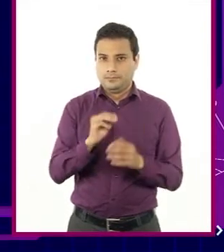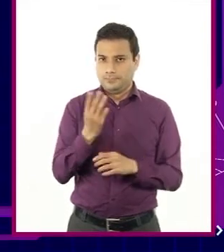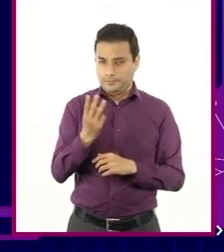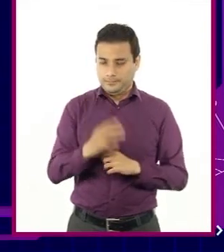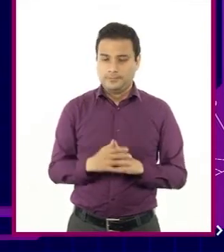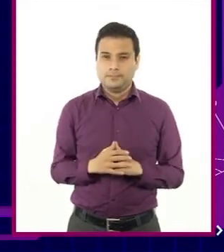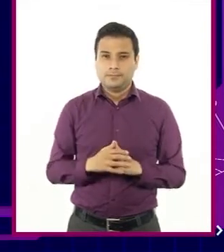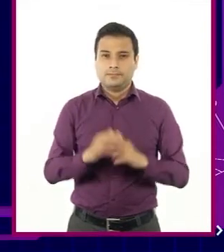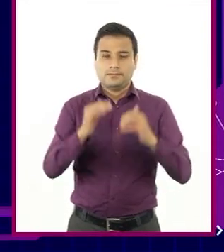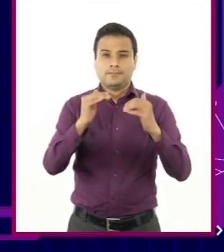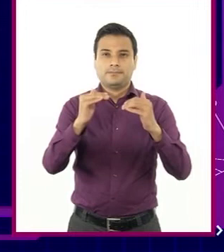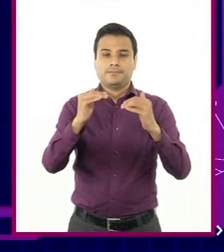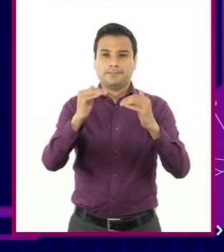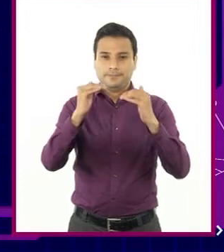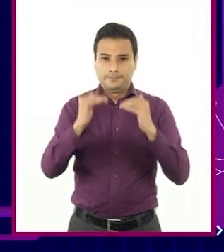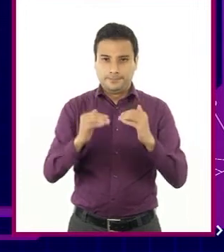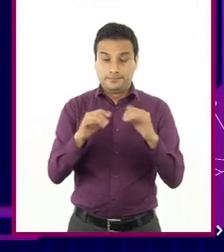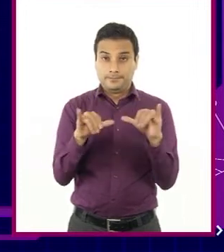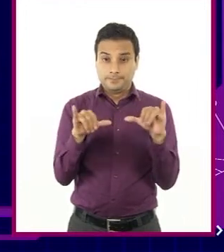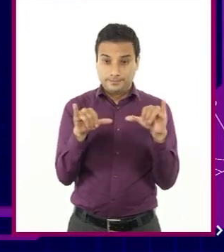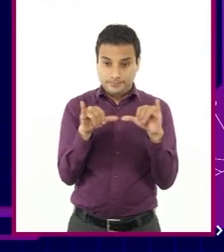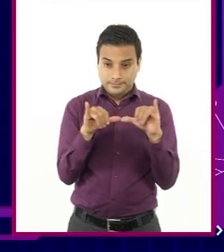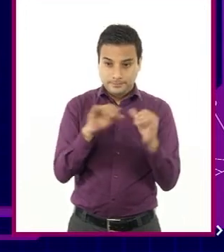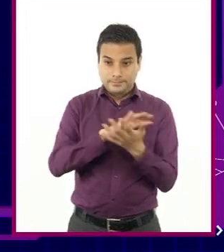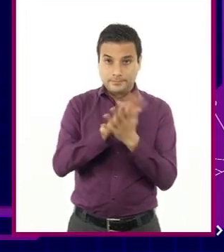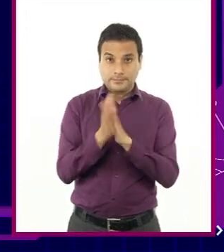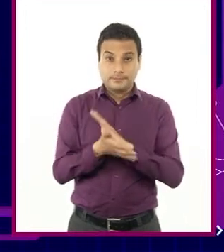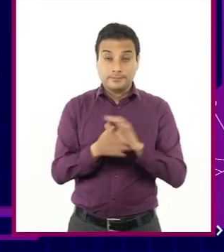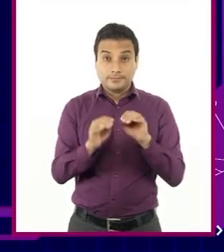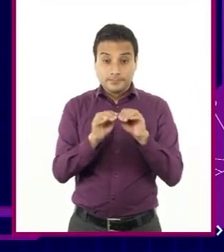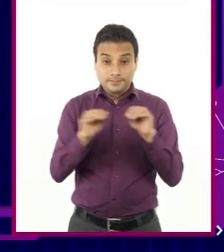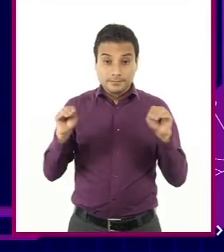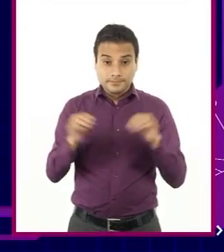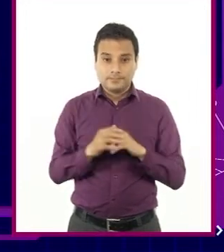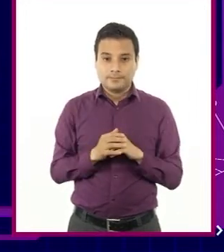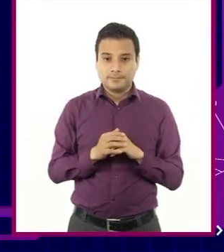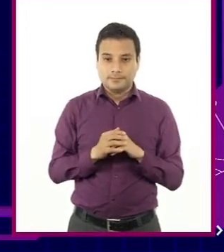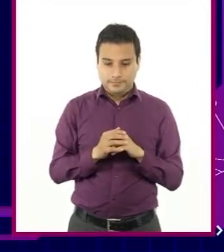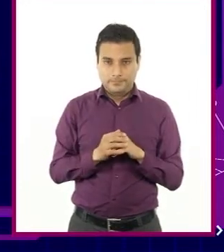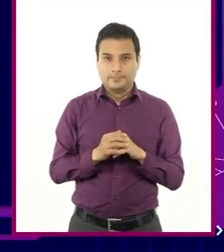1.6093. Para pasar de yardas a metros se multiplica por